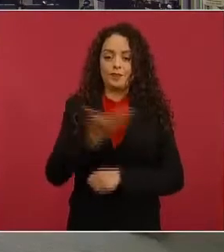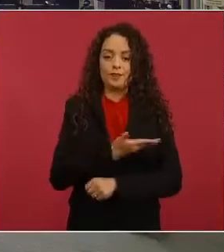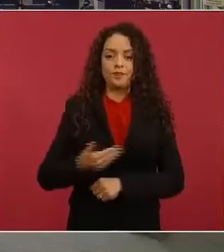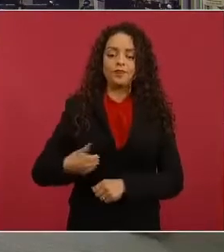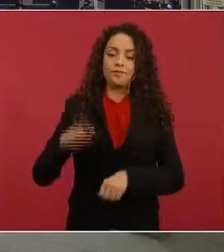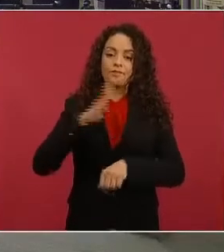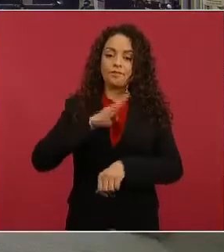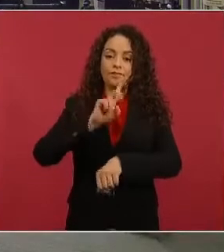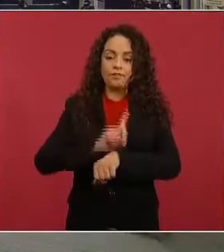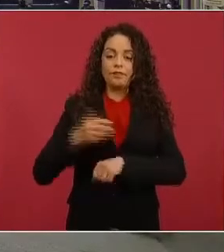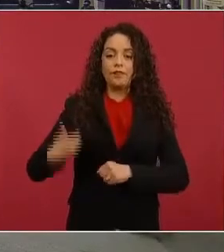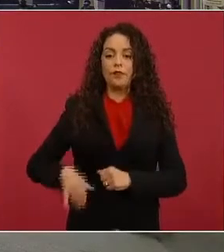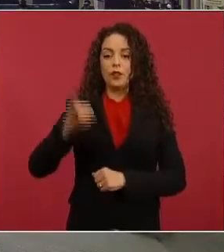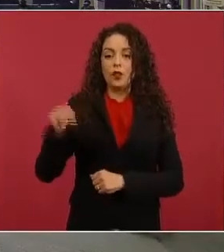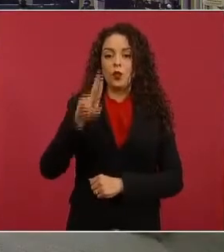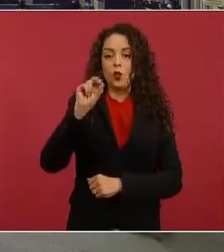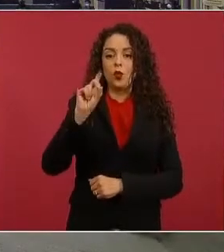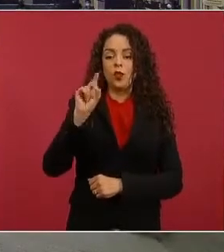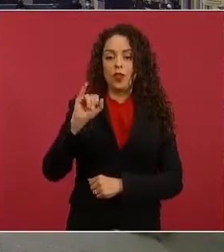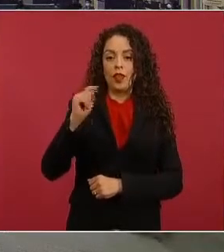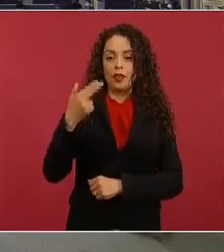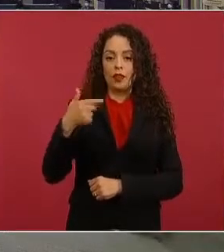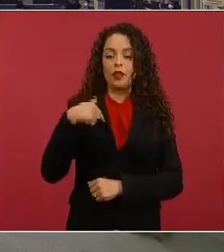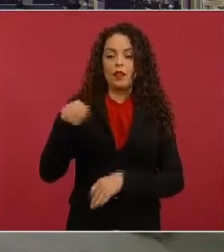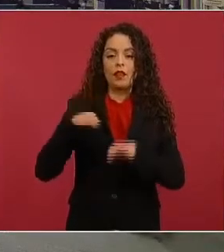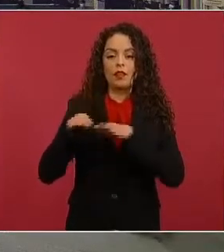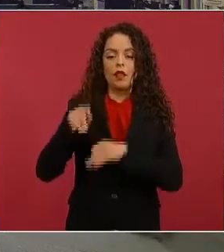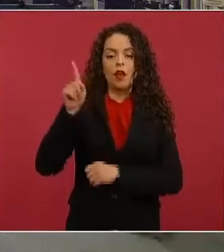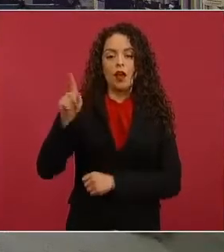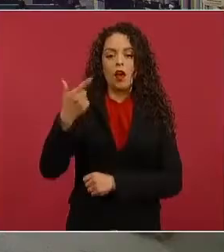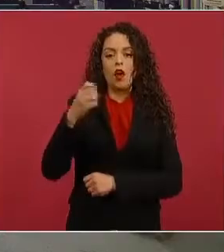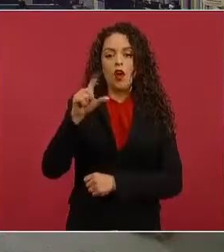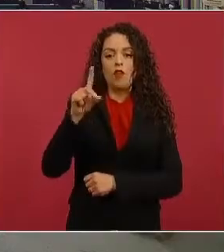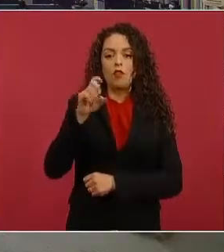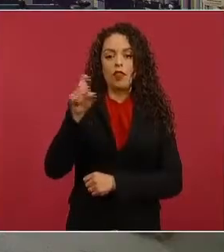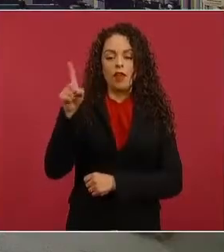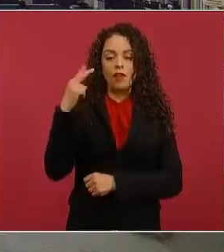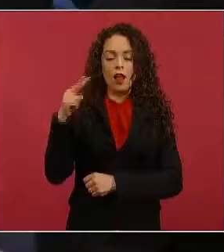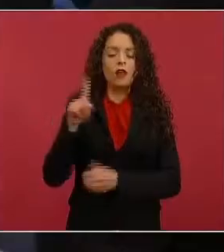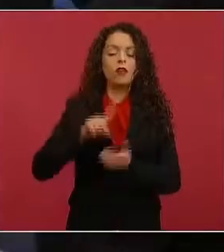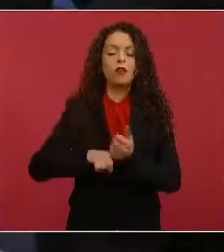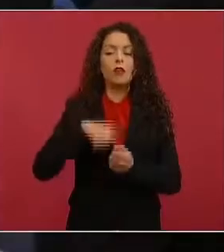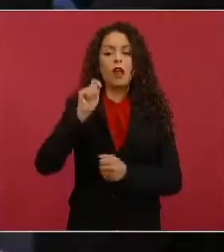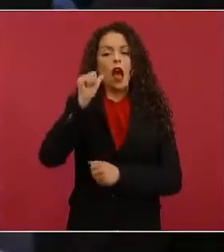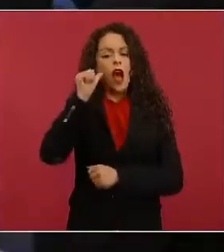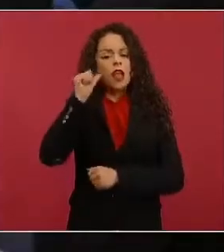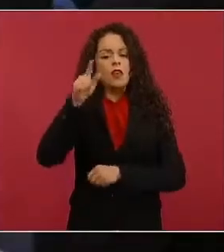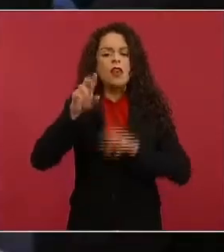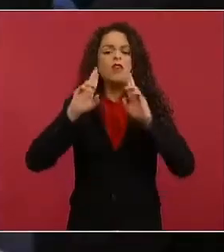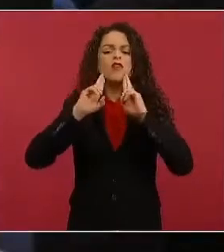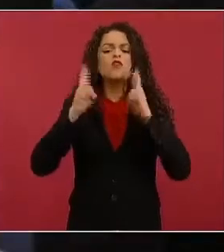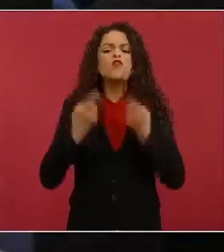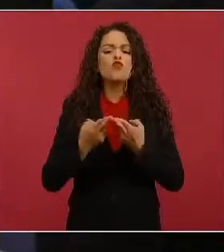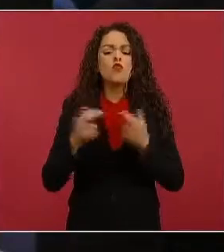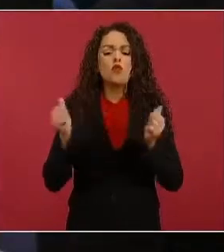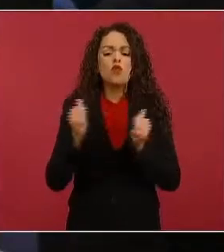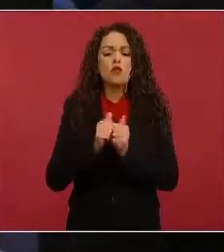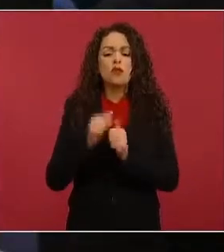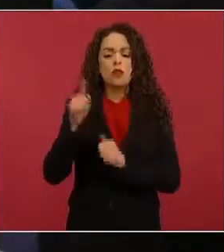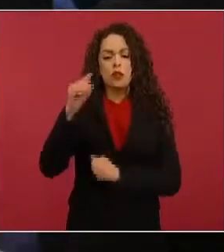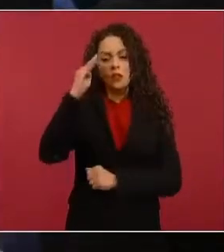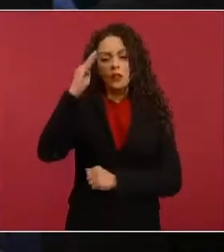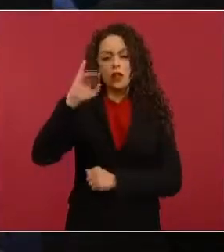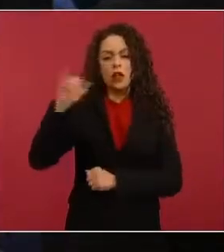Sánchez Reyes, corresponsal de Imagen del Golfo de Veracruz. Bueno, regresando nuevamente a lo de la reunión ayer con el señor John